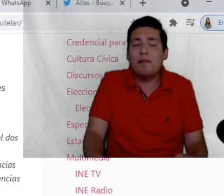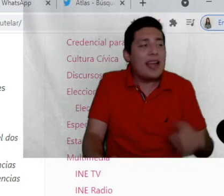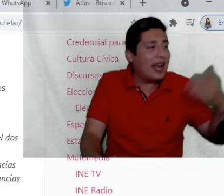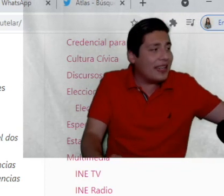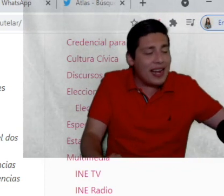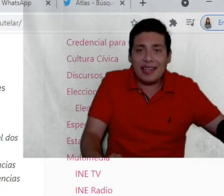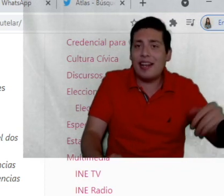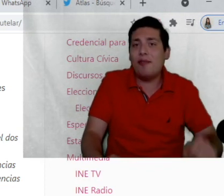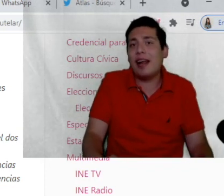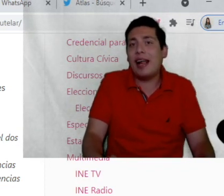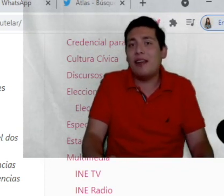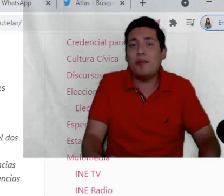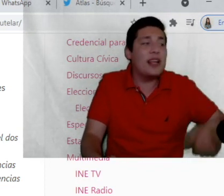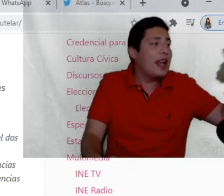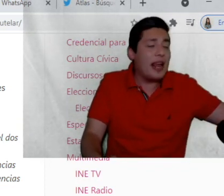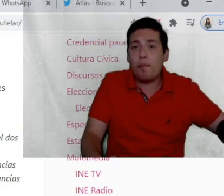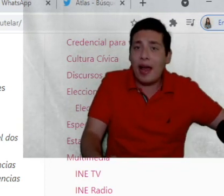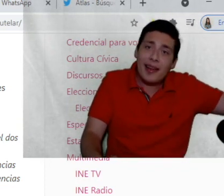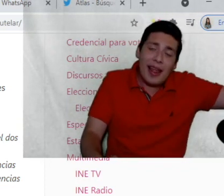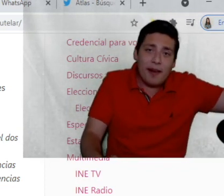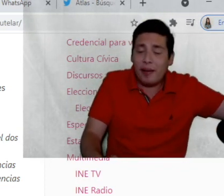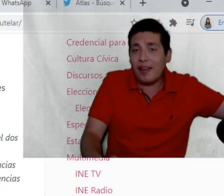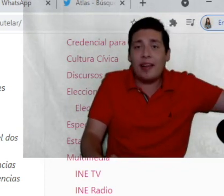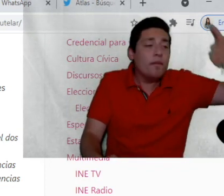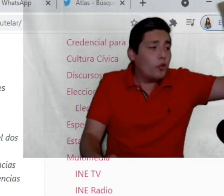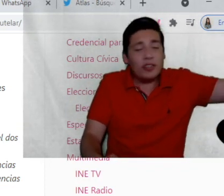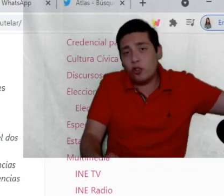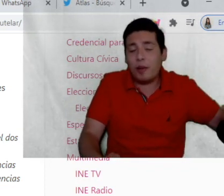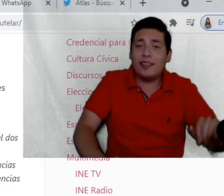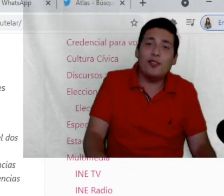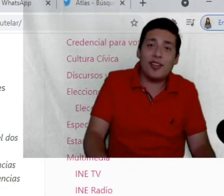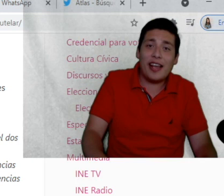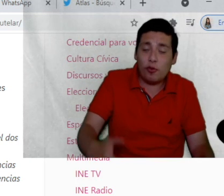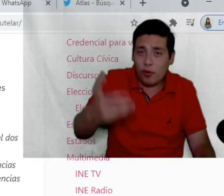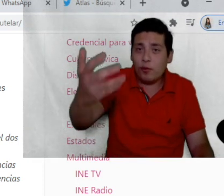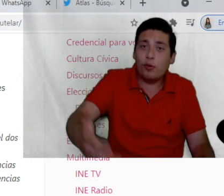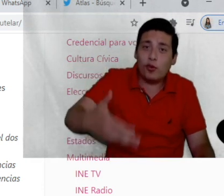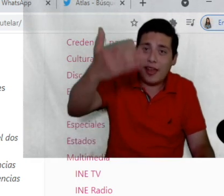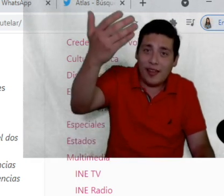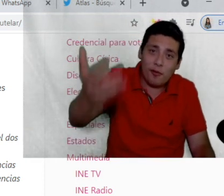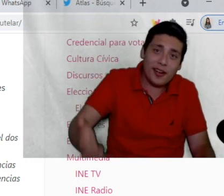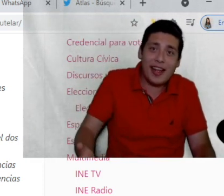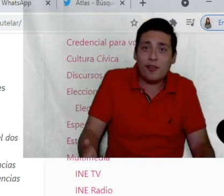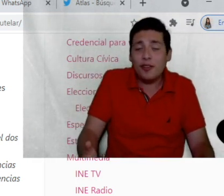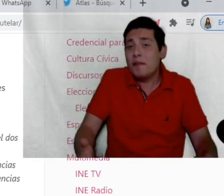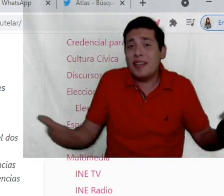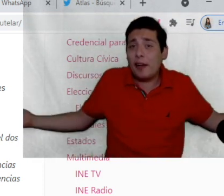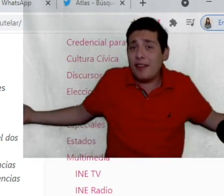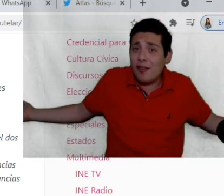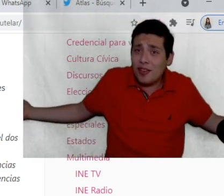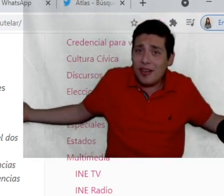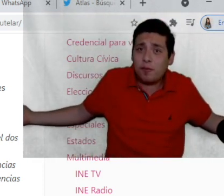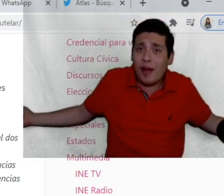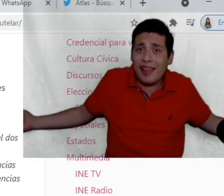INE? ¿A quién le quiere ver la cara el PRI, el PAN, el PRD? Todos estos partidos que ya tuvieron su oportunidad de gobernarnos y